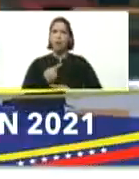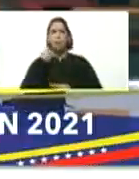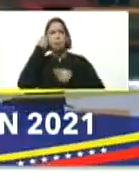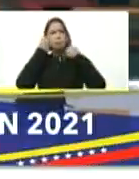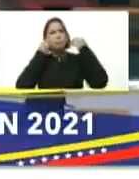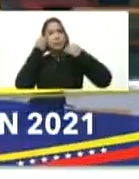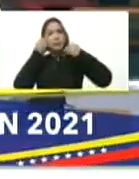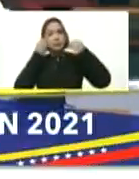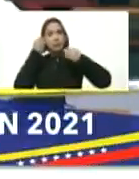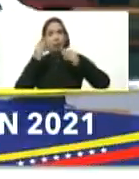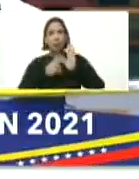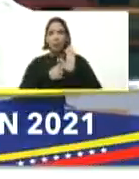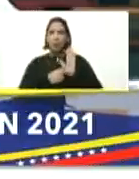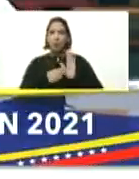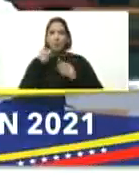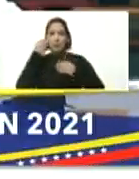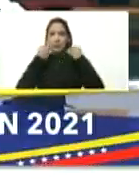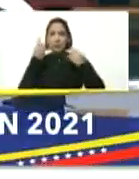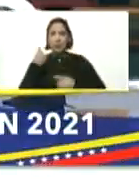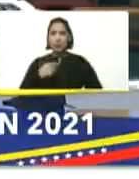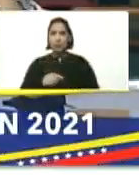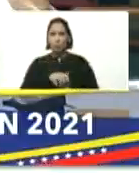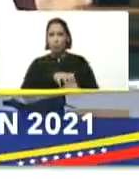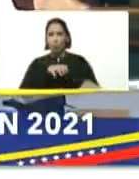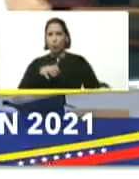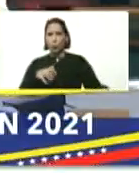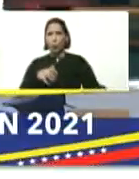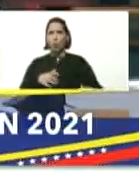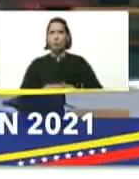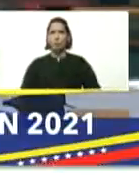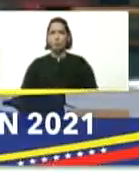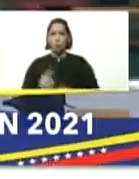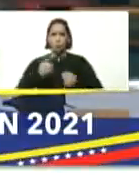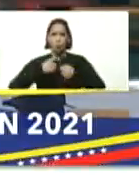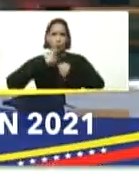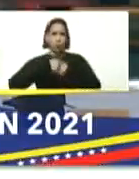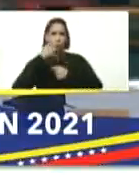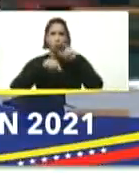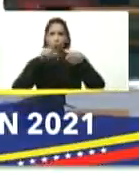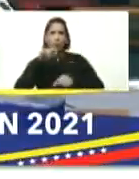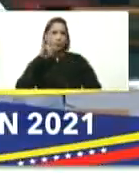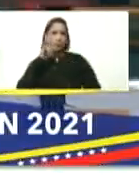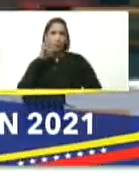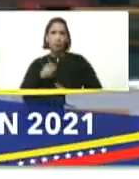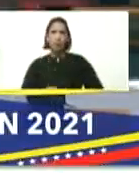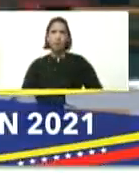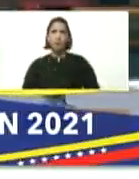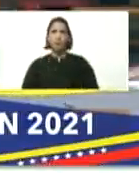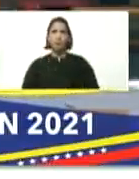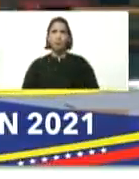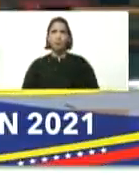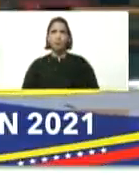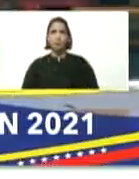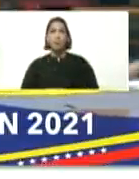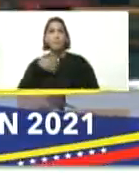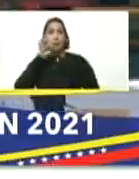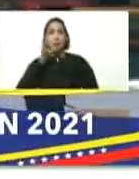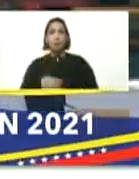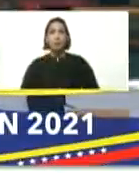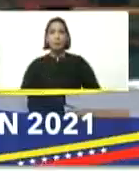pensar, bueno, yo tengo millones de seguidores en Twitter, en Instagram, en